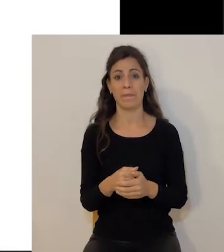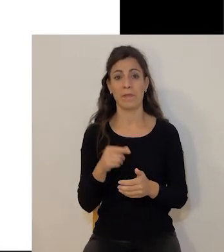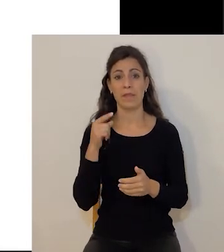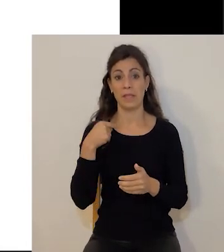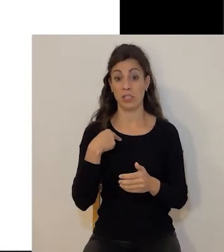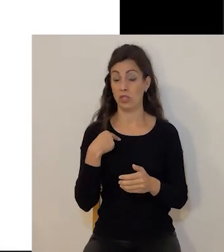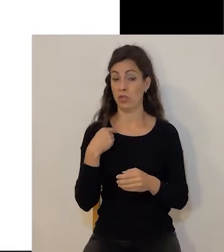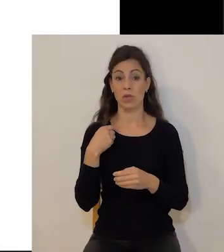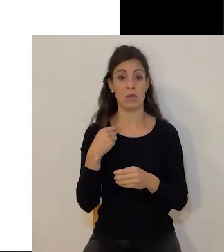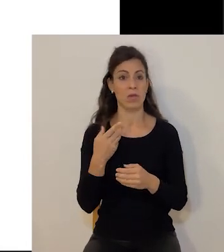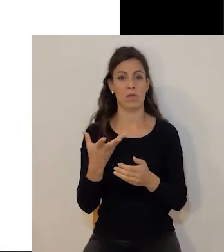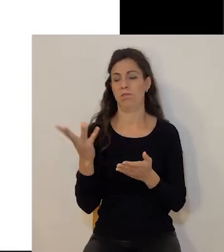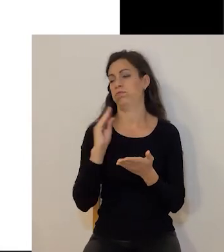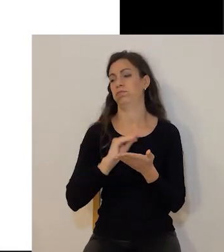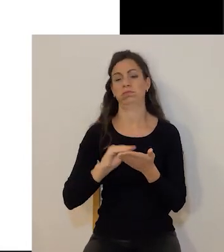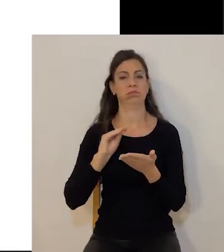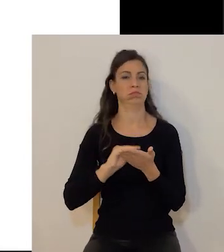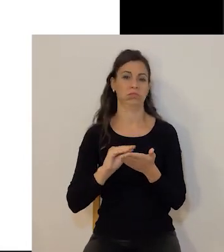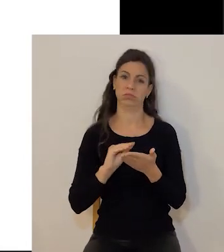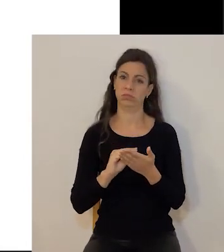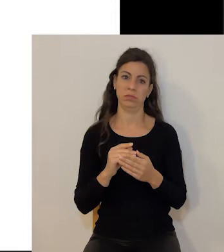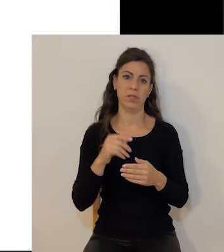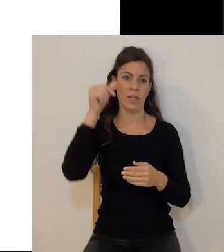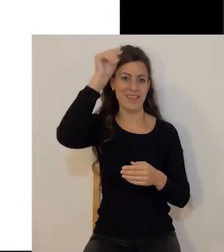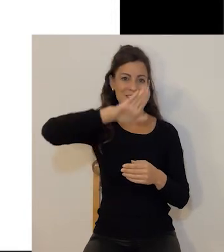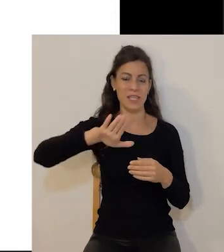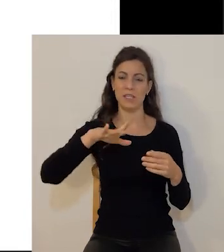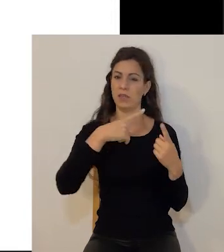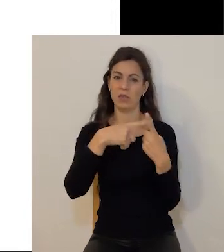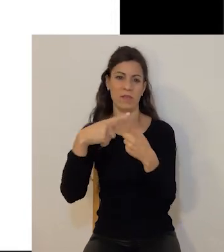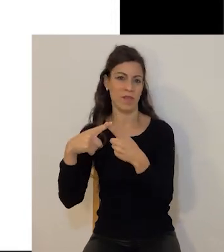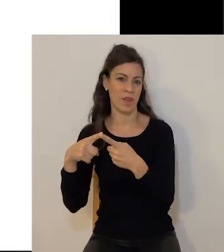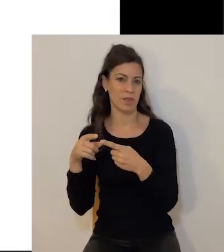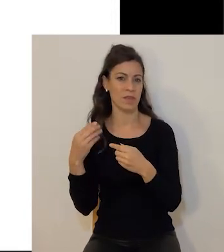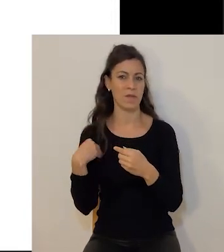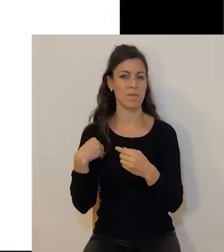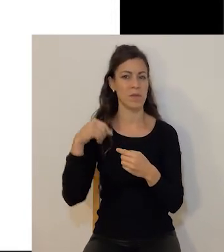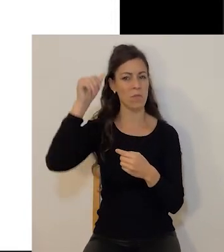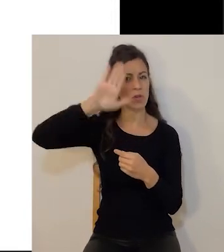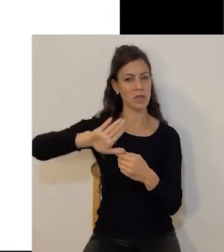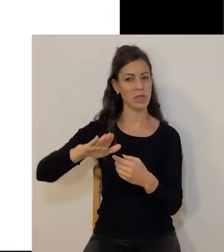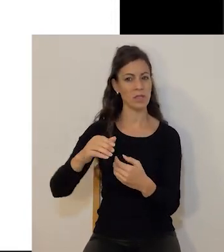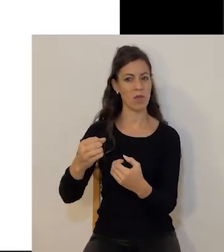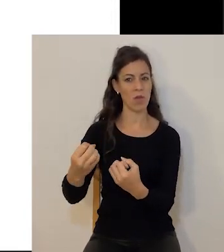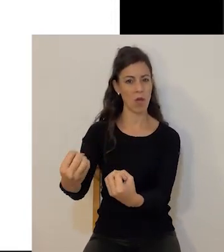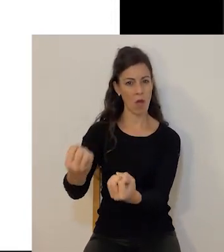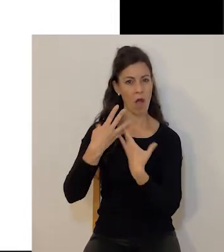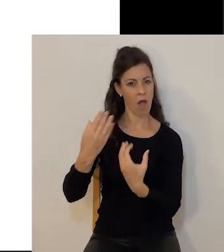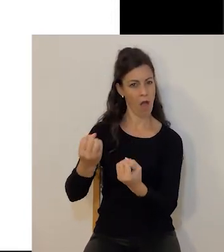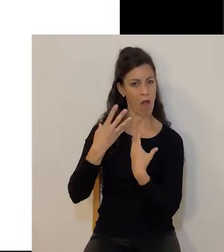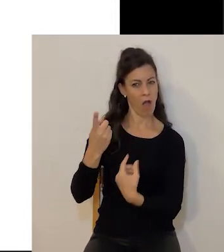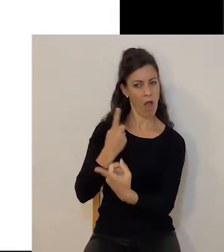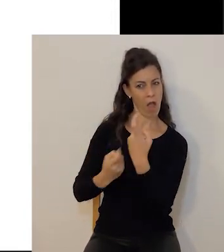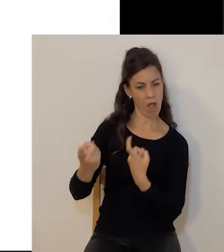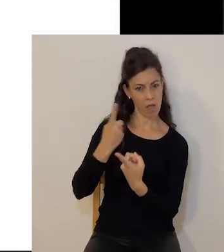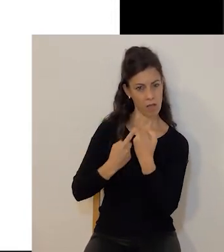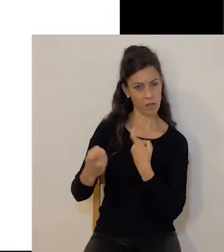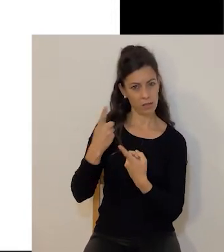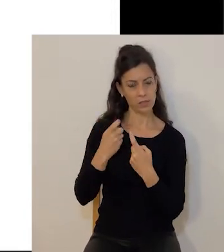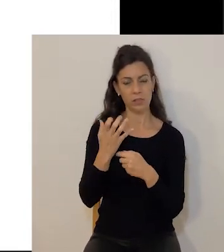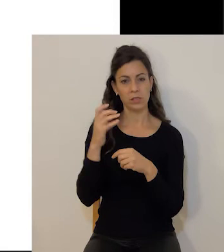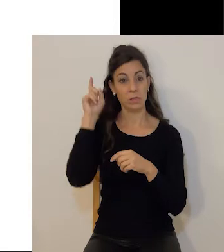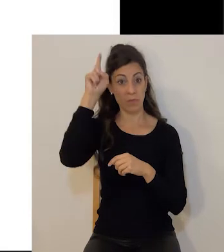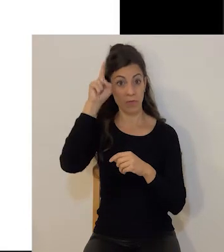lo hago muchísimas veces, ¿eh? Con diferentes niños, me da muchísima información de los niños y las niñas. Cuando un profesor te